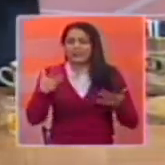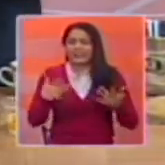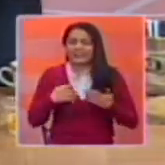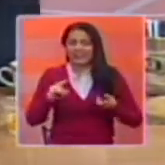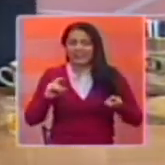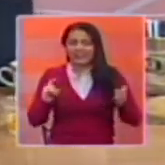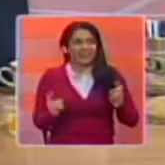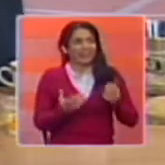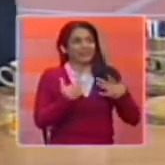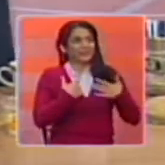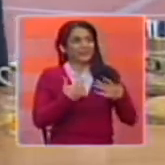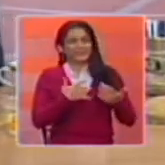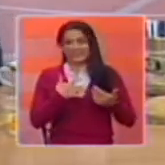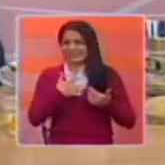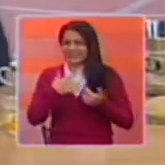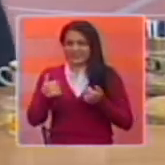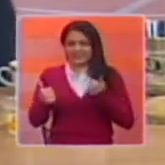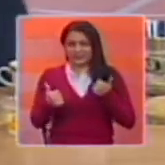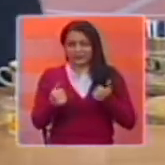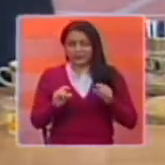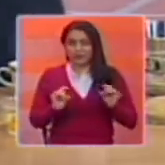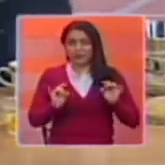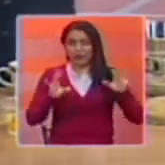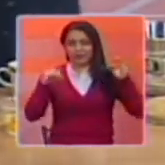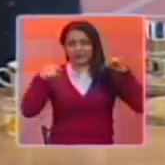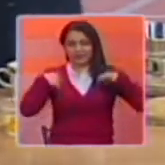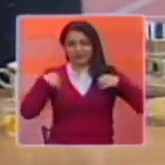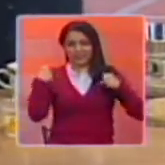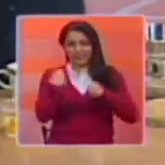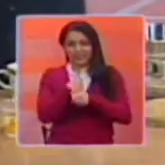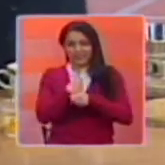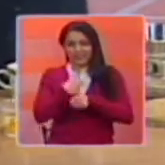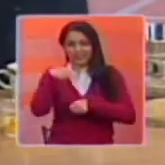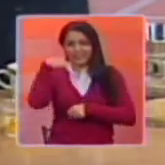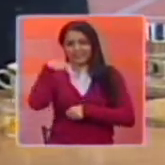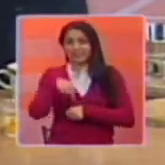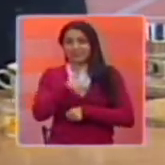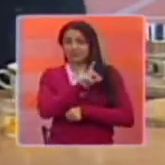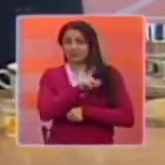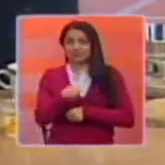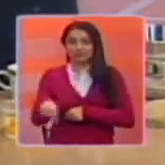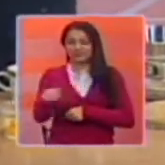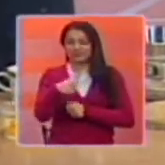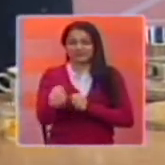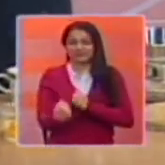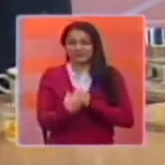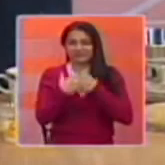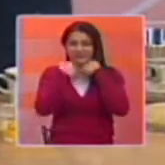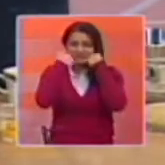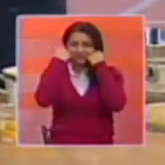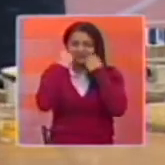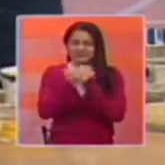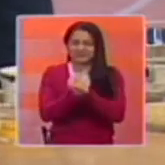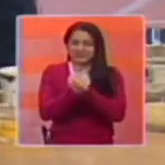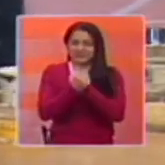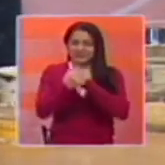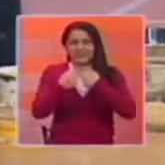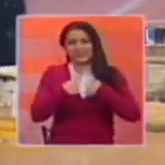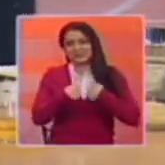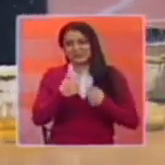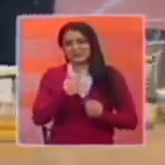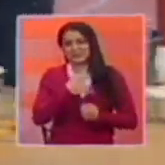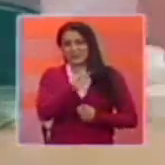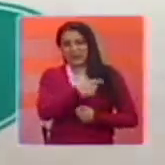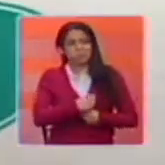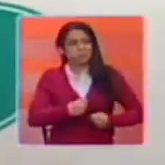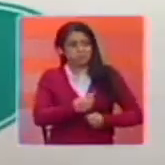el día. Entonces yo tengo la suerte de trabajar aquí en este medio donde tengo personas como ustedes que me brindan su cariño, ¿verdad? Y es lindo. El gordo